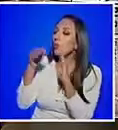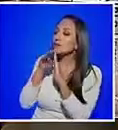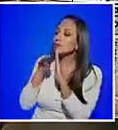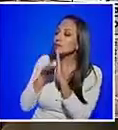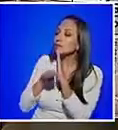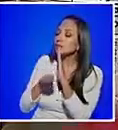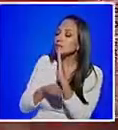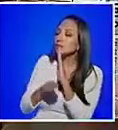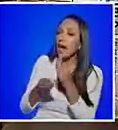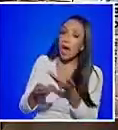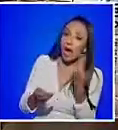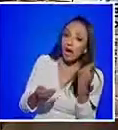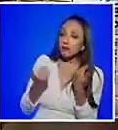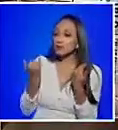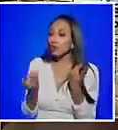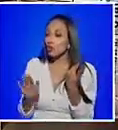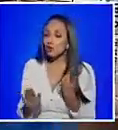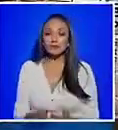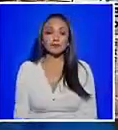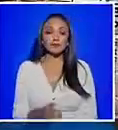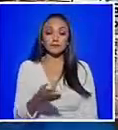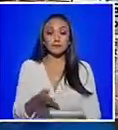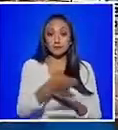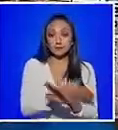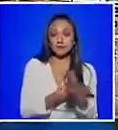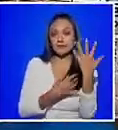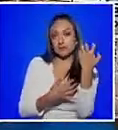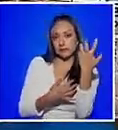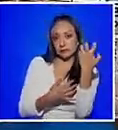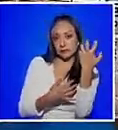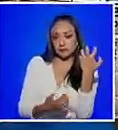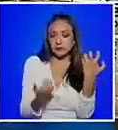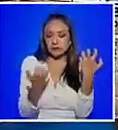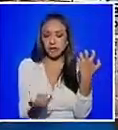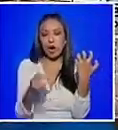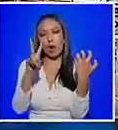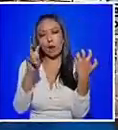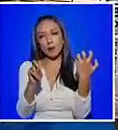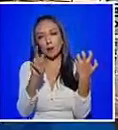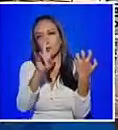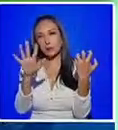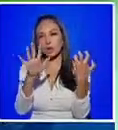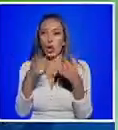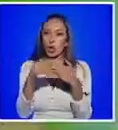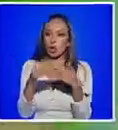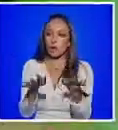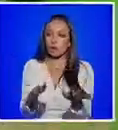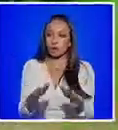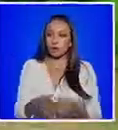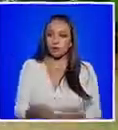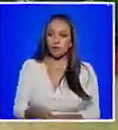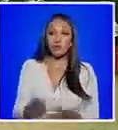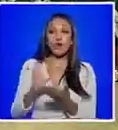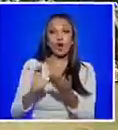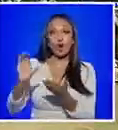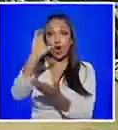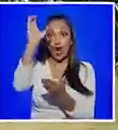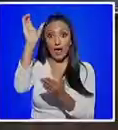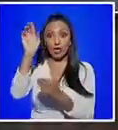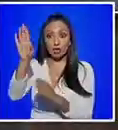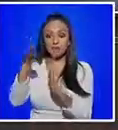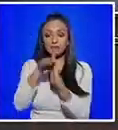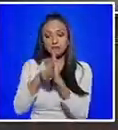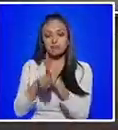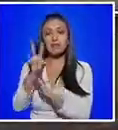encontrábamos y hoy día en cuánto está? En unos $15, ahora por el incremento estaré en unos $20, $25. En colegio, antes una lista estaría en